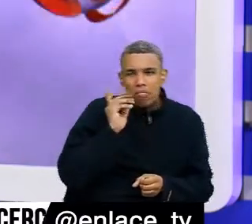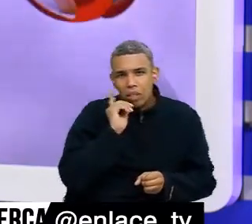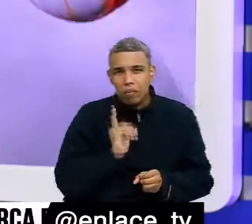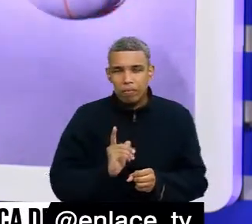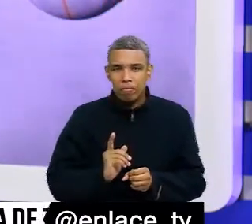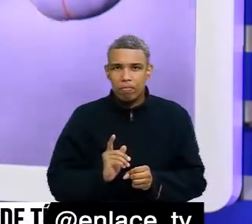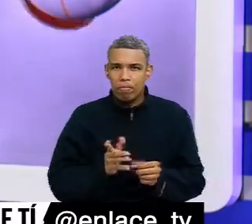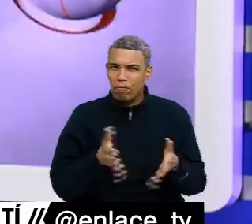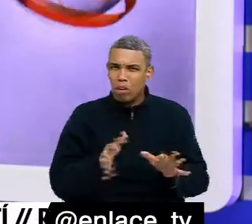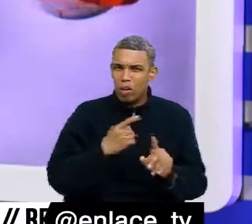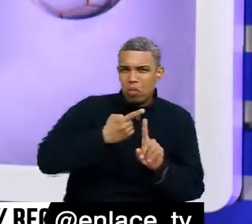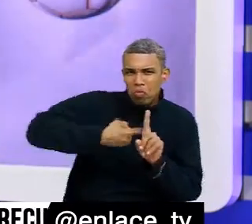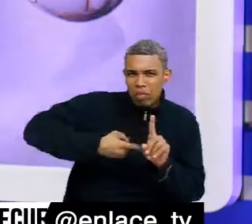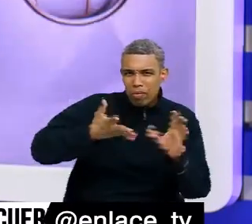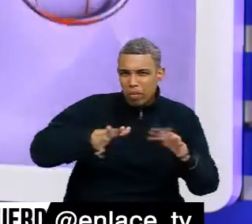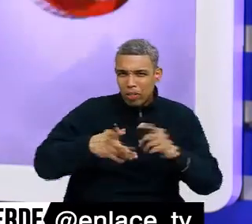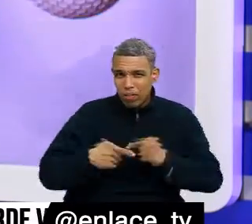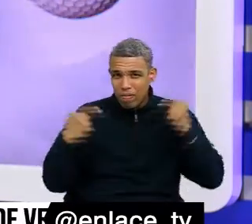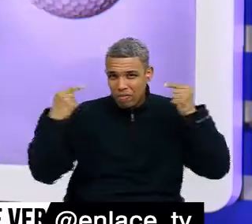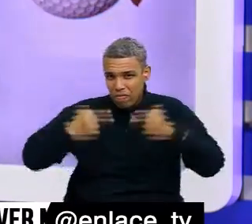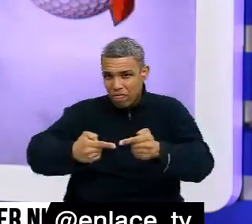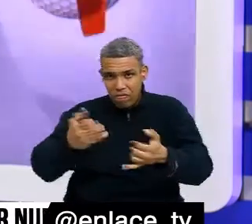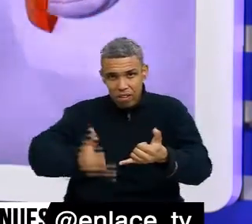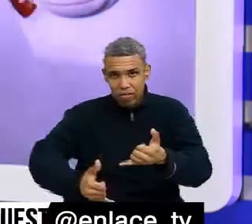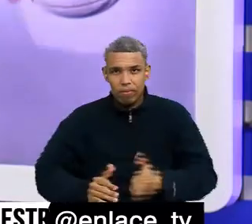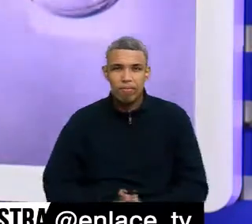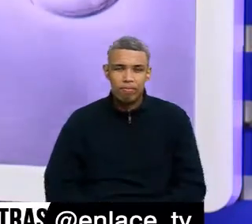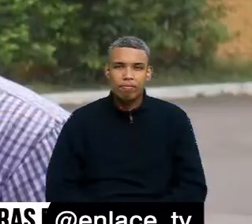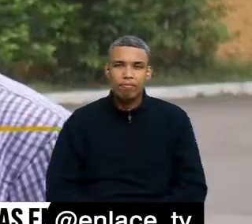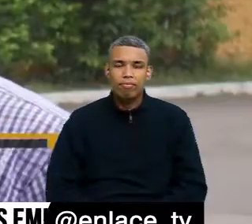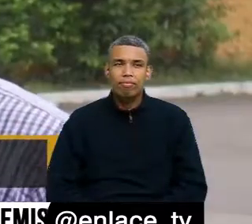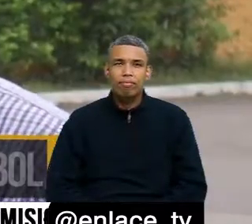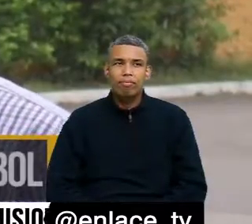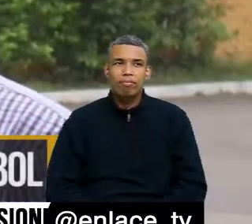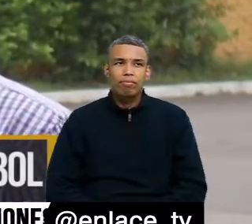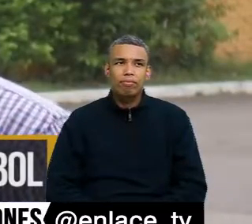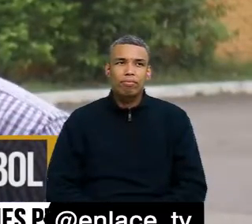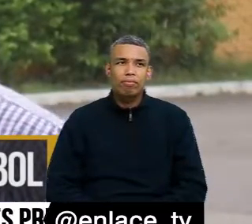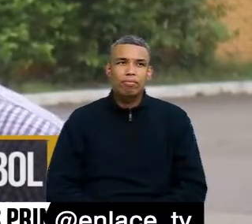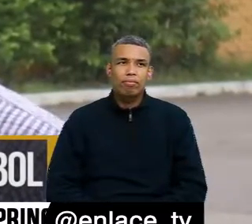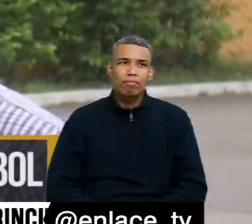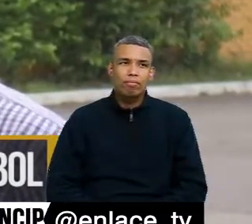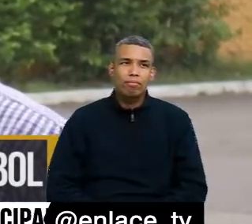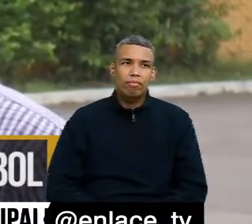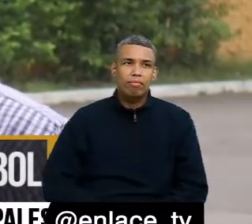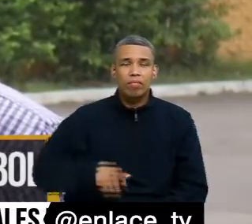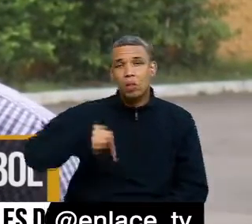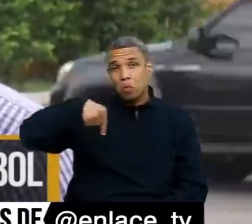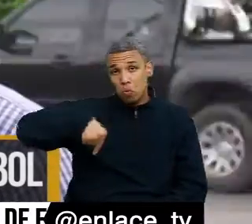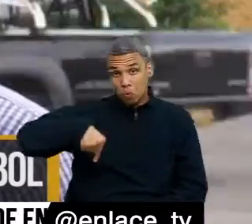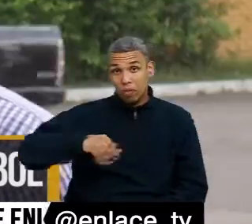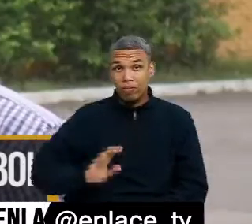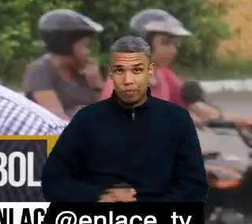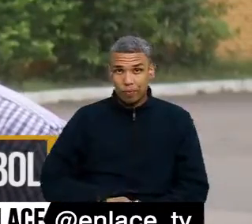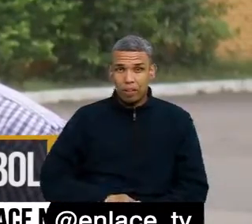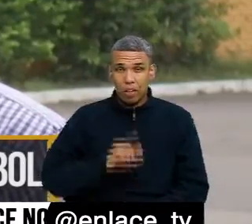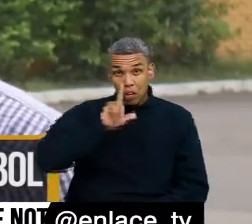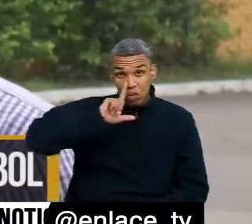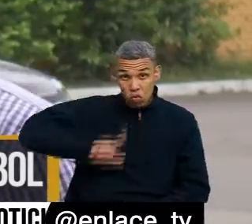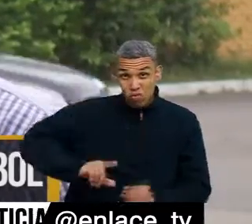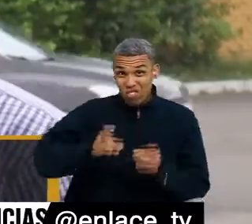mes más o menos tendríamos la final de este torneo. El día de hoy, martes, estamos hablando martes 5 de